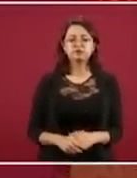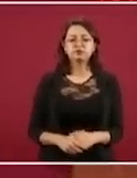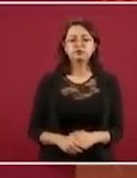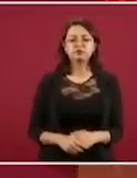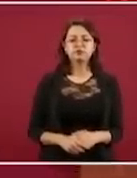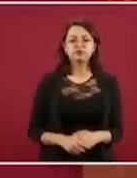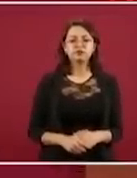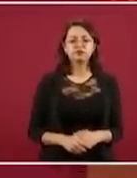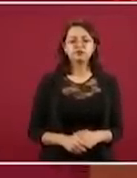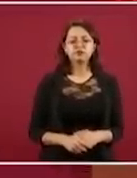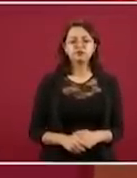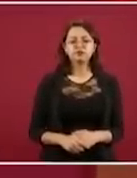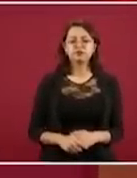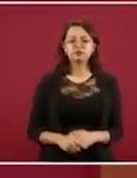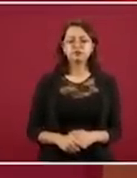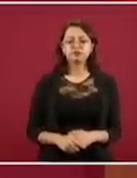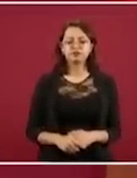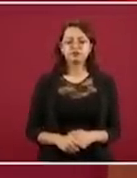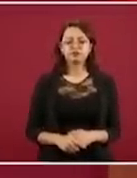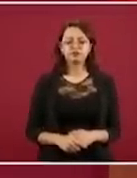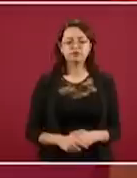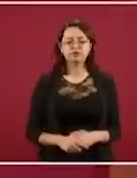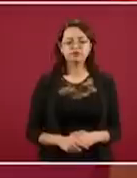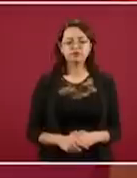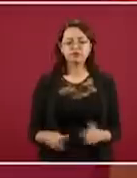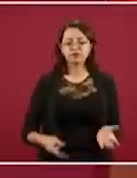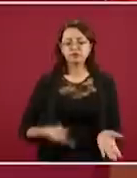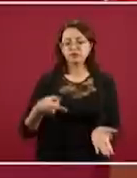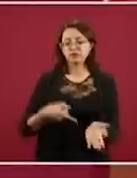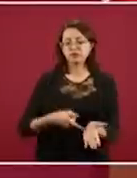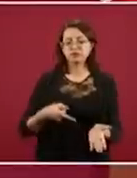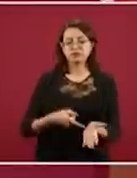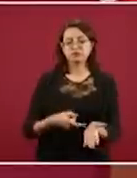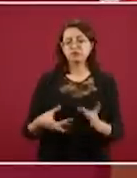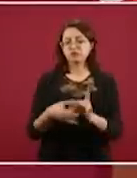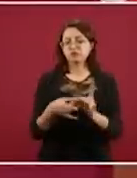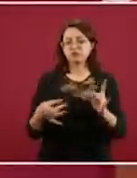se establece que no se puede permitir